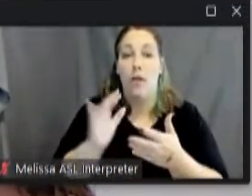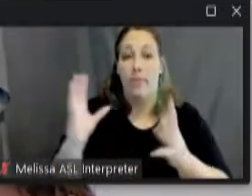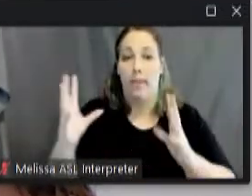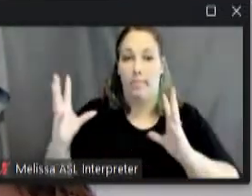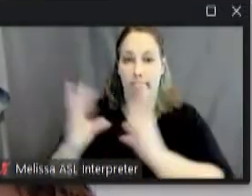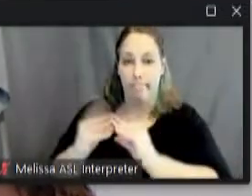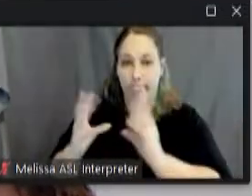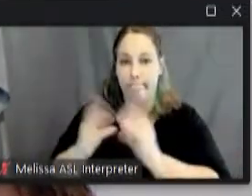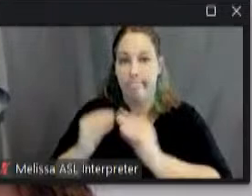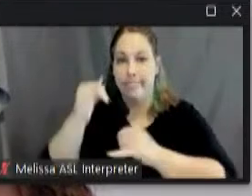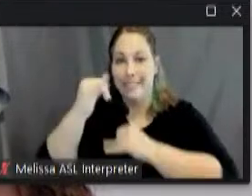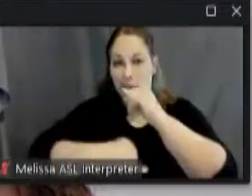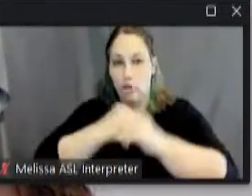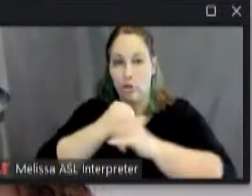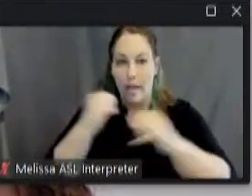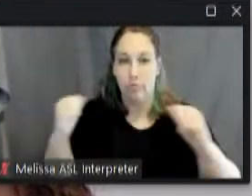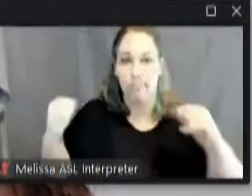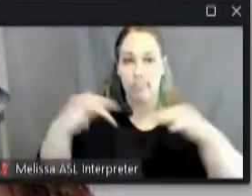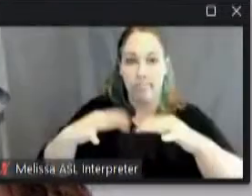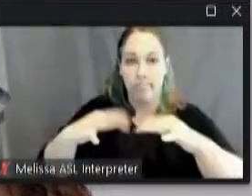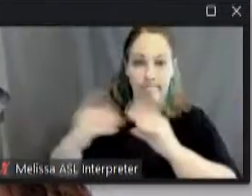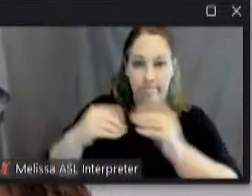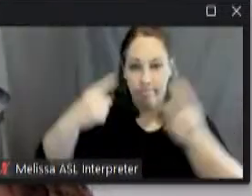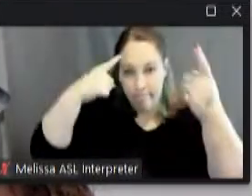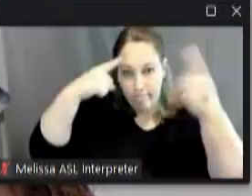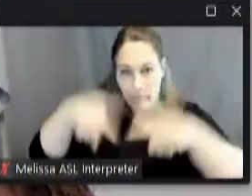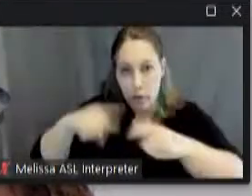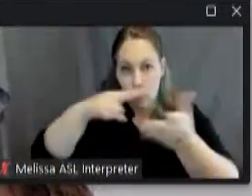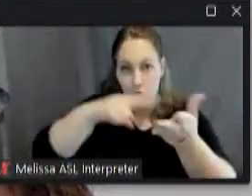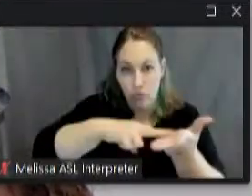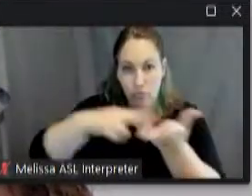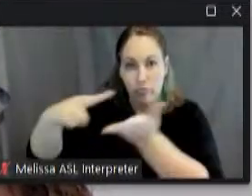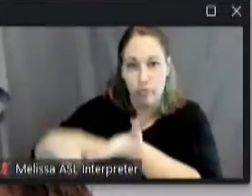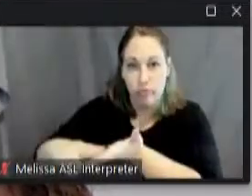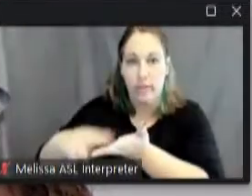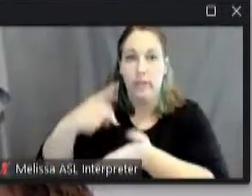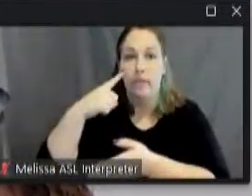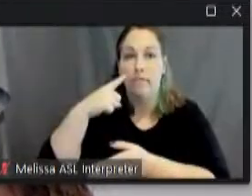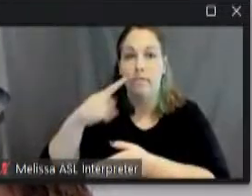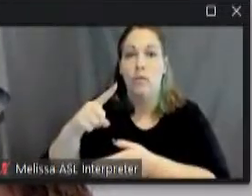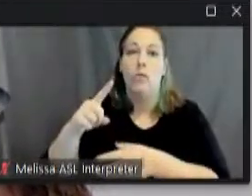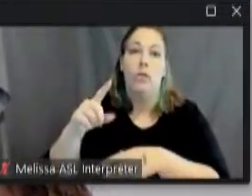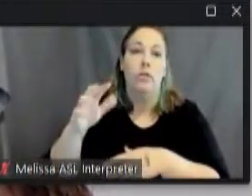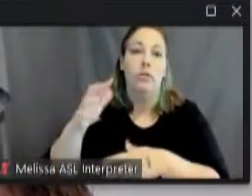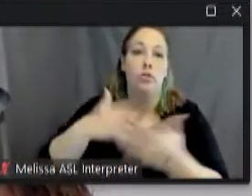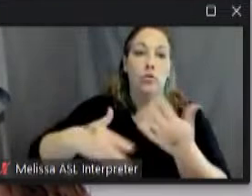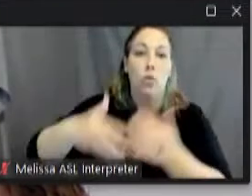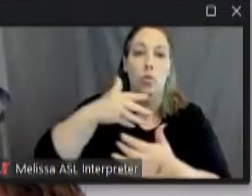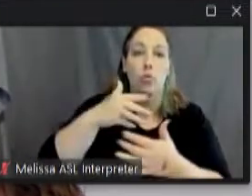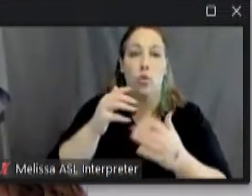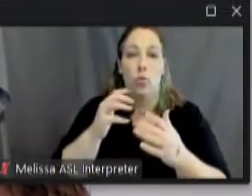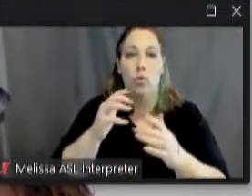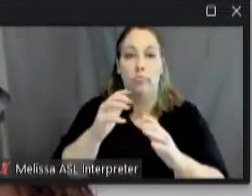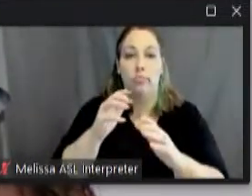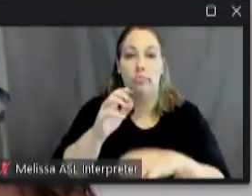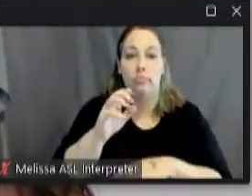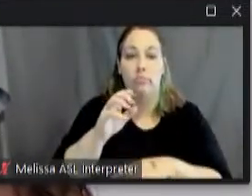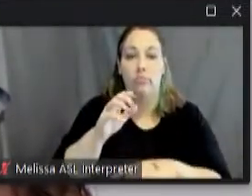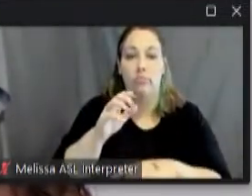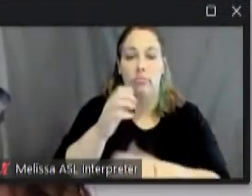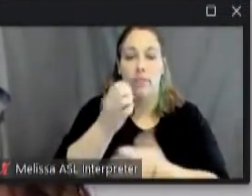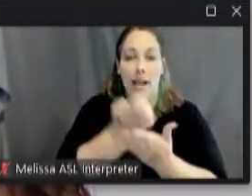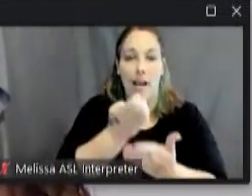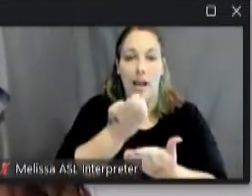ser el Comité de Derechos Económicos, Sociales y Culturales y el Comité para la Eliminación de la Discriminación contra la